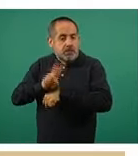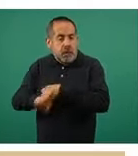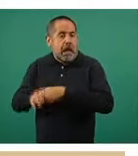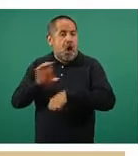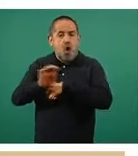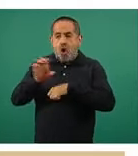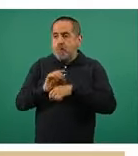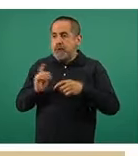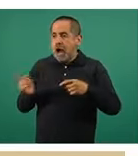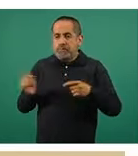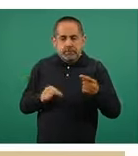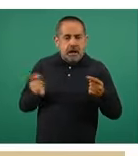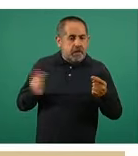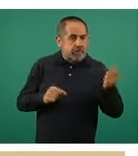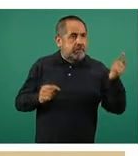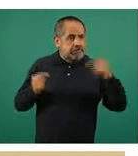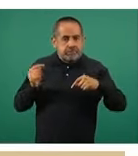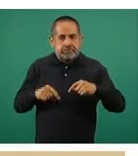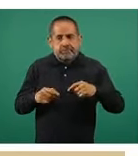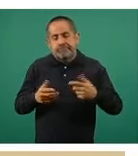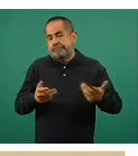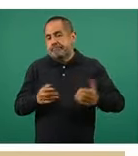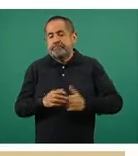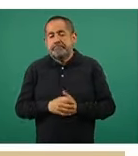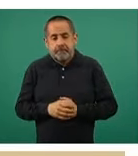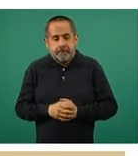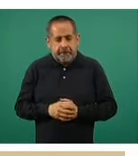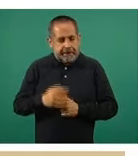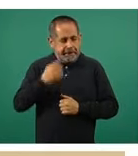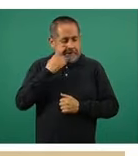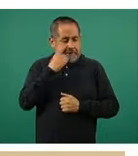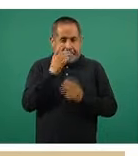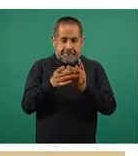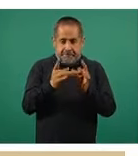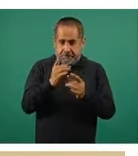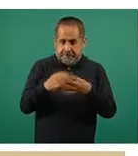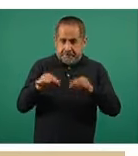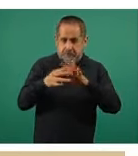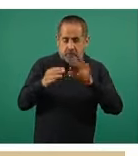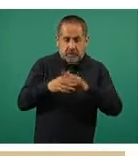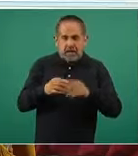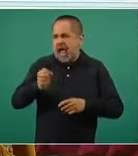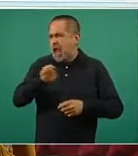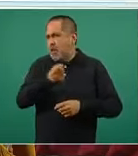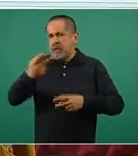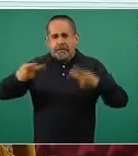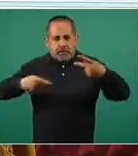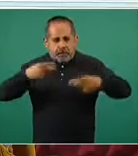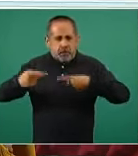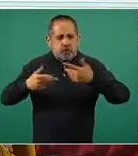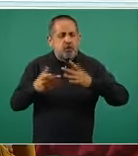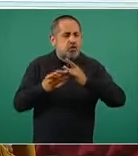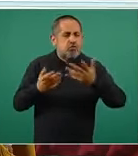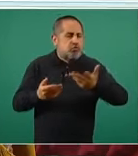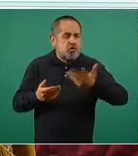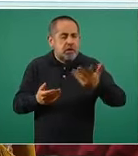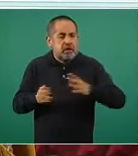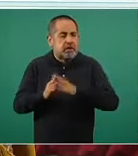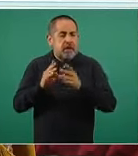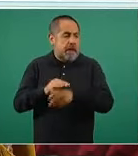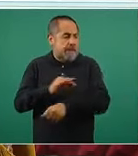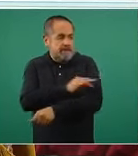Colombia. Ahora bien, la distribución de esta población, y esto es muy importante porque lo han preguntado en algunos otros foros, han hablado mucho